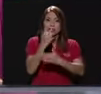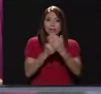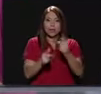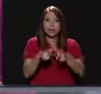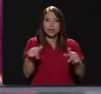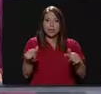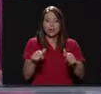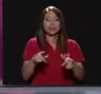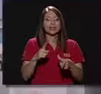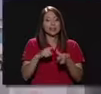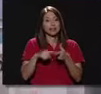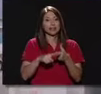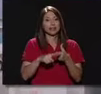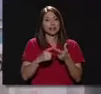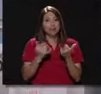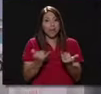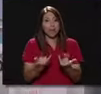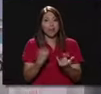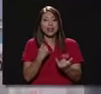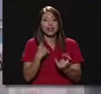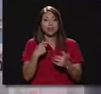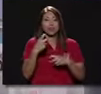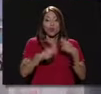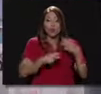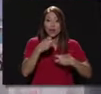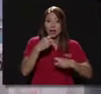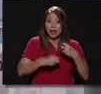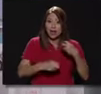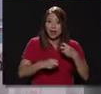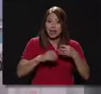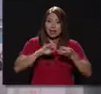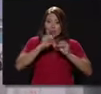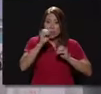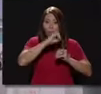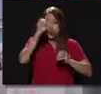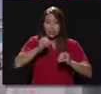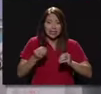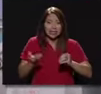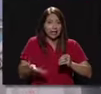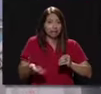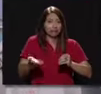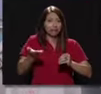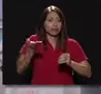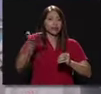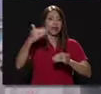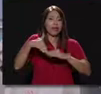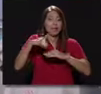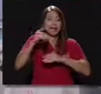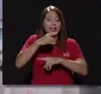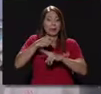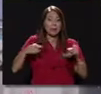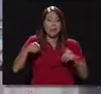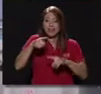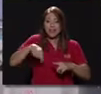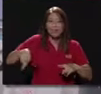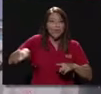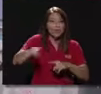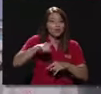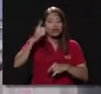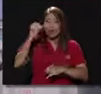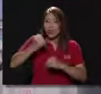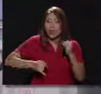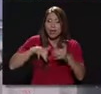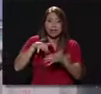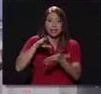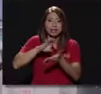ya no solo basta, o sea, tenemos un problema de un gran grupo de población, más de la mitad de la población económicamente activa que no completó